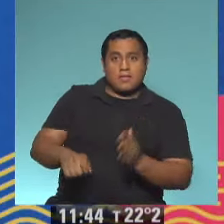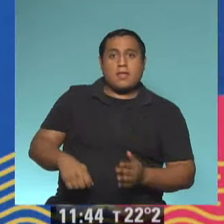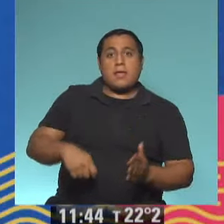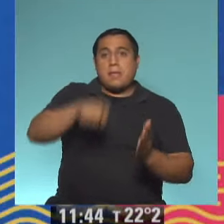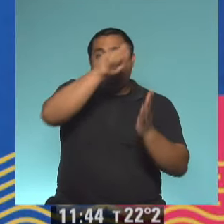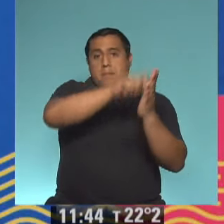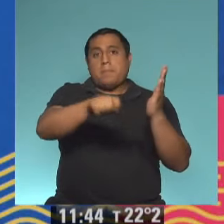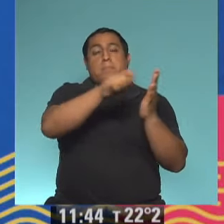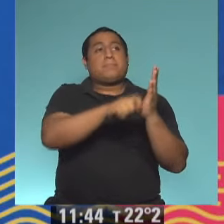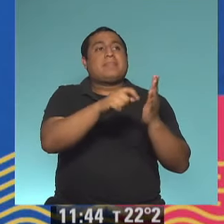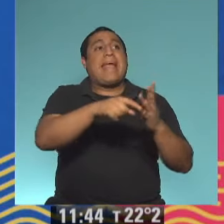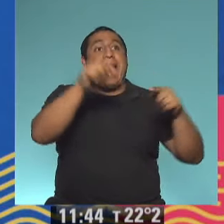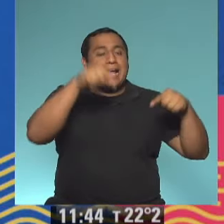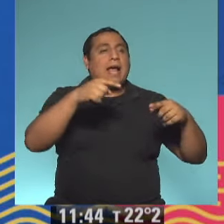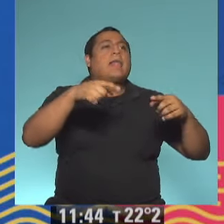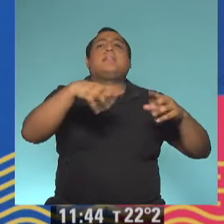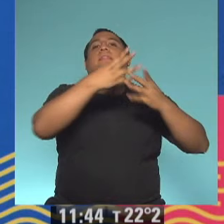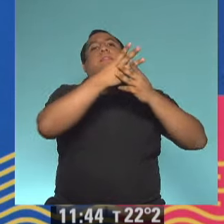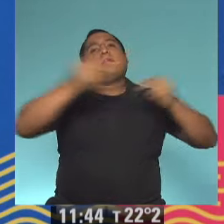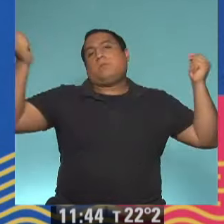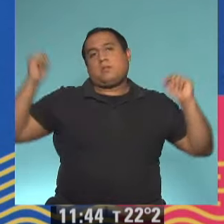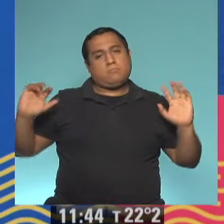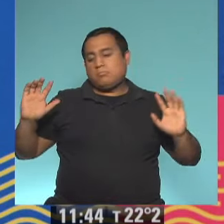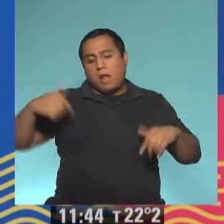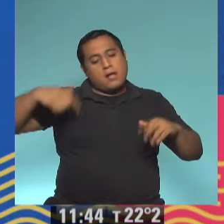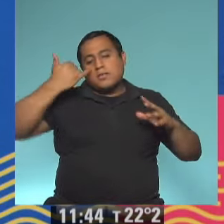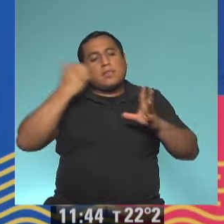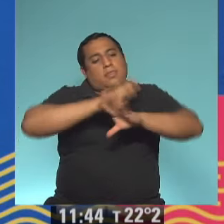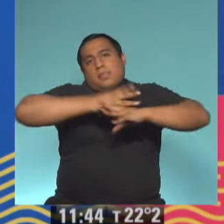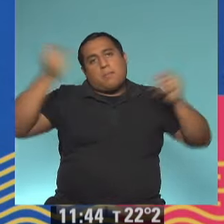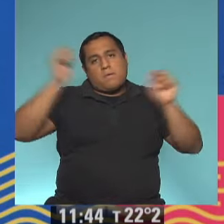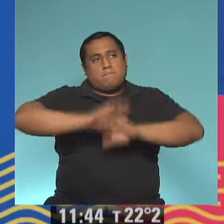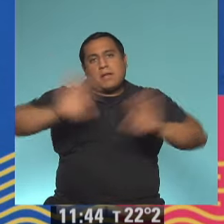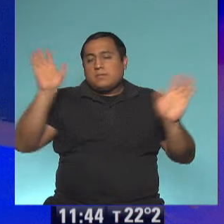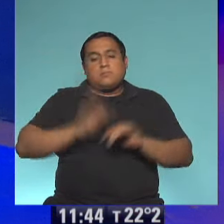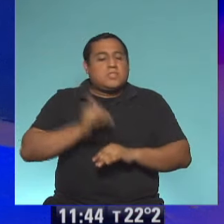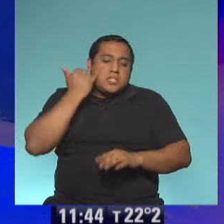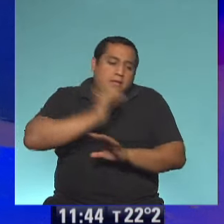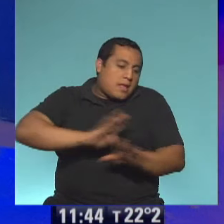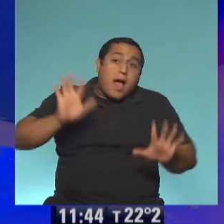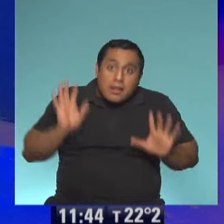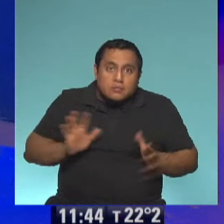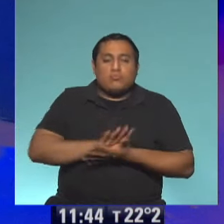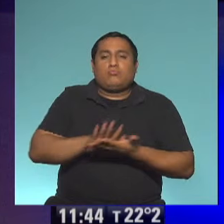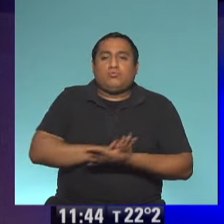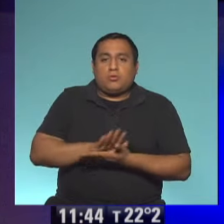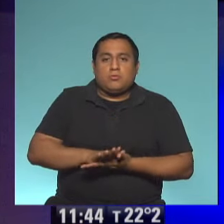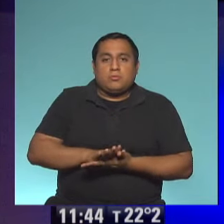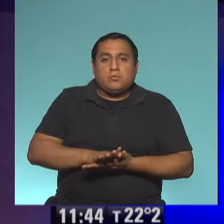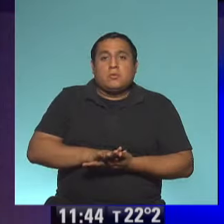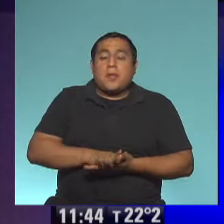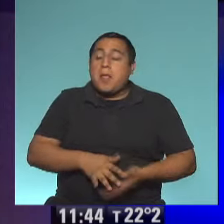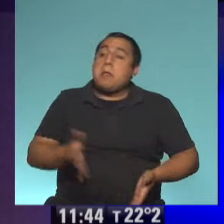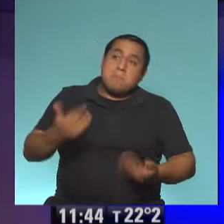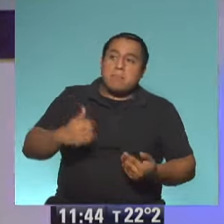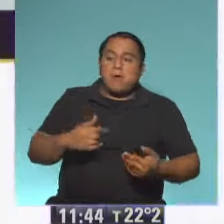Escribió, aquí termina el infinito. Oh. Basta, acá se terminó, dijo ella, esta es la solución. Ven, digo, hagamos